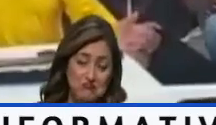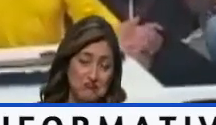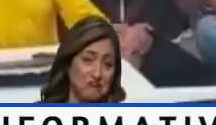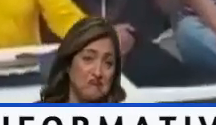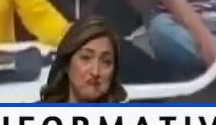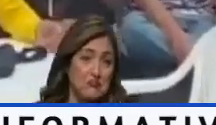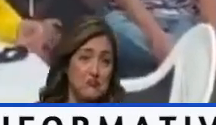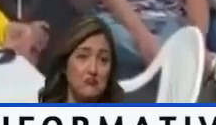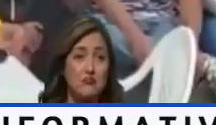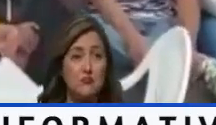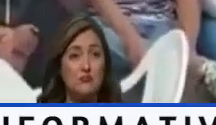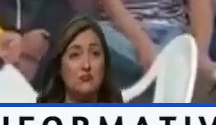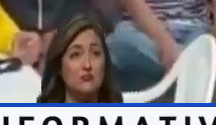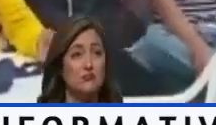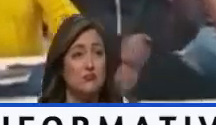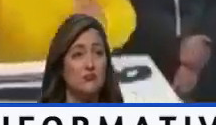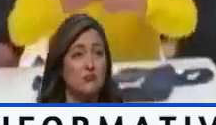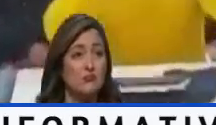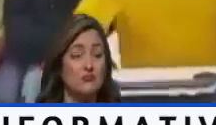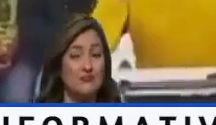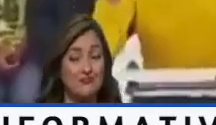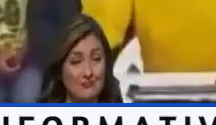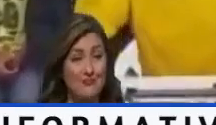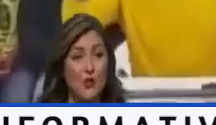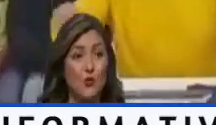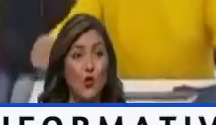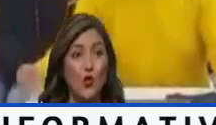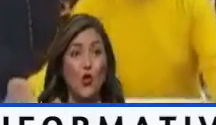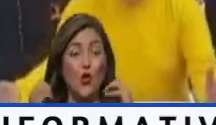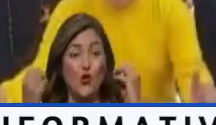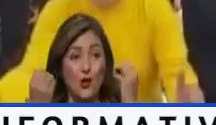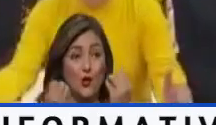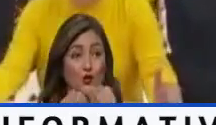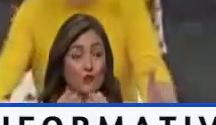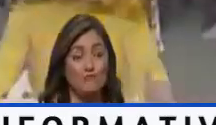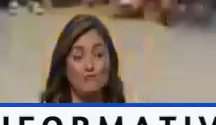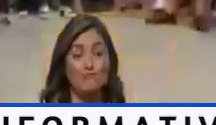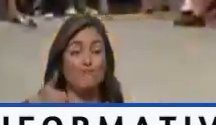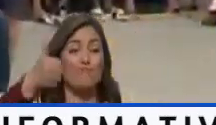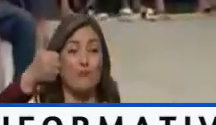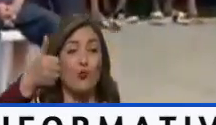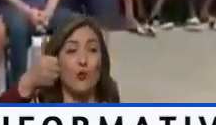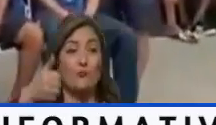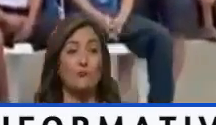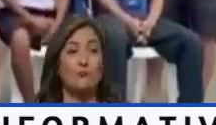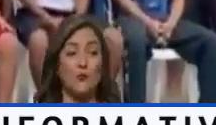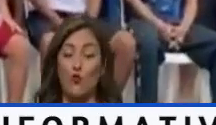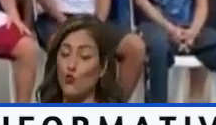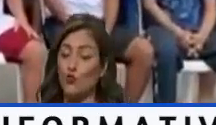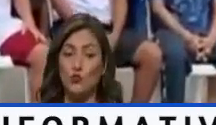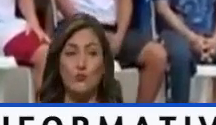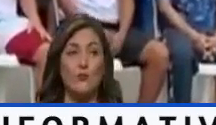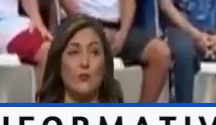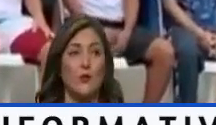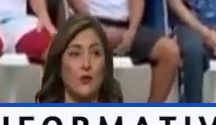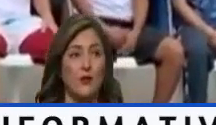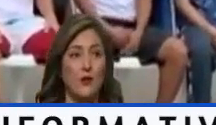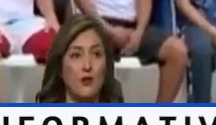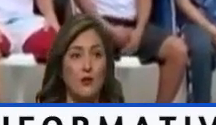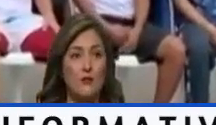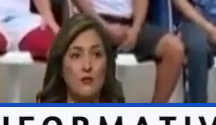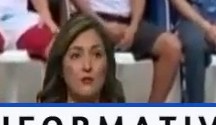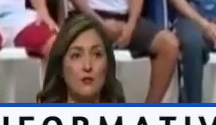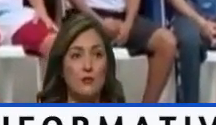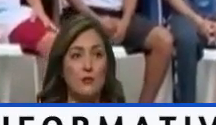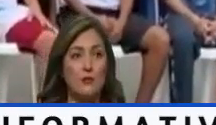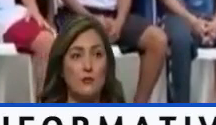Y lo dice porque en estas ruedas de prensa es evidente que hay organizaciones con jerarquías y en pleno funcionamiento. Estamos unidos